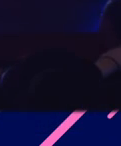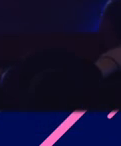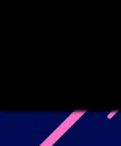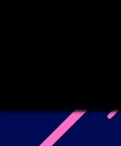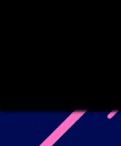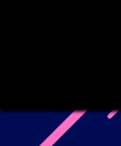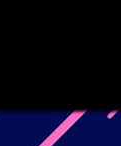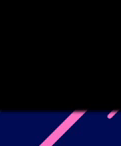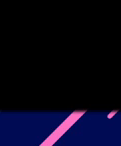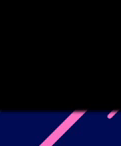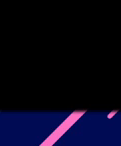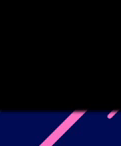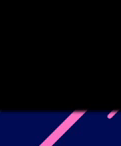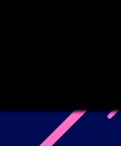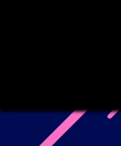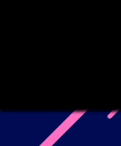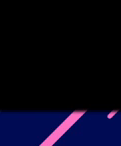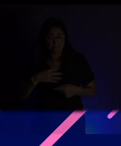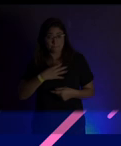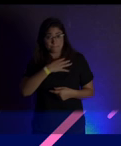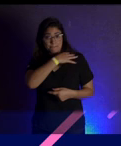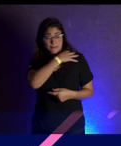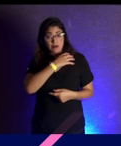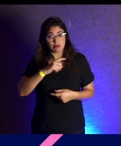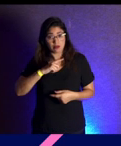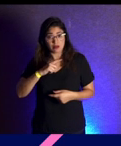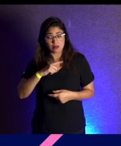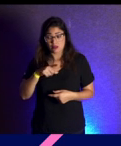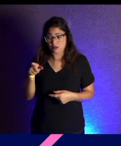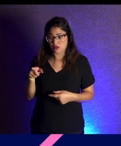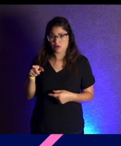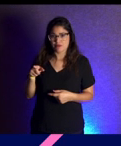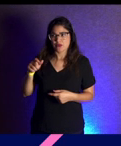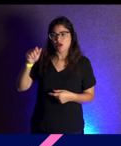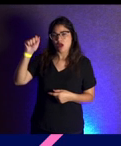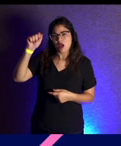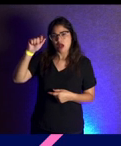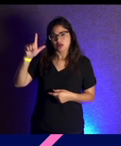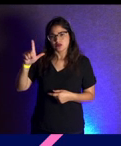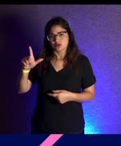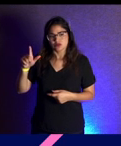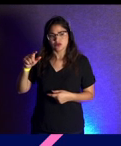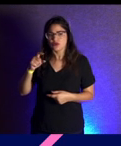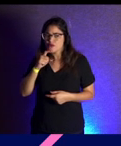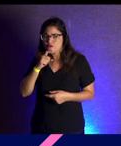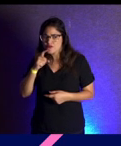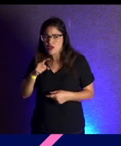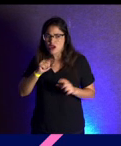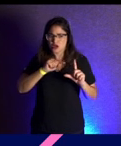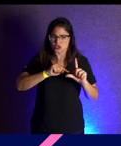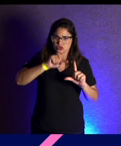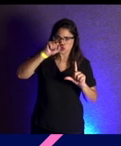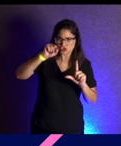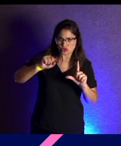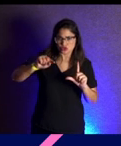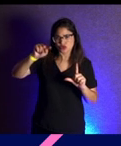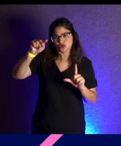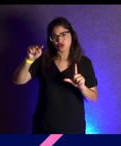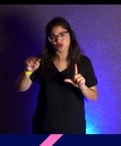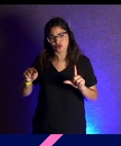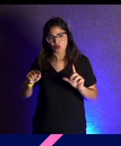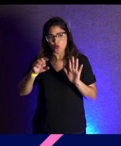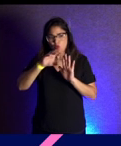La línea negra, azul y verde representan los mismos conceptos. Y podemos ver que